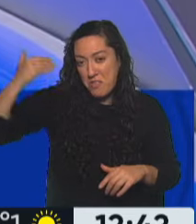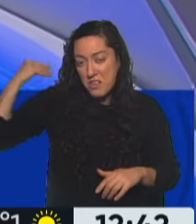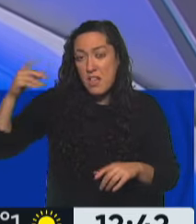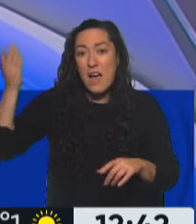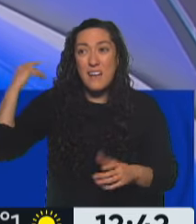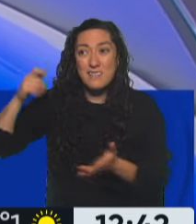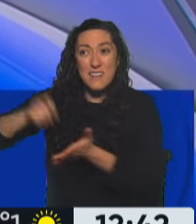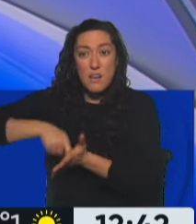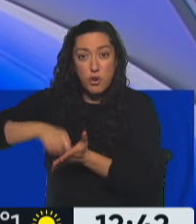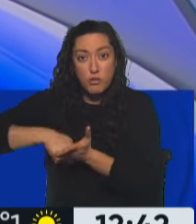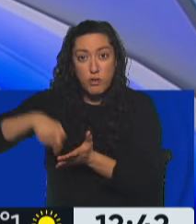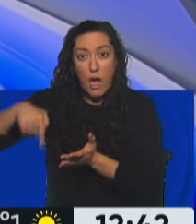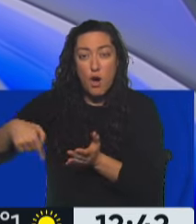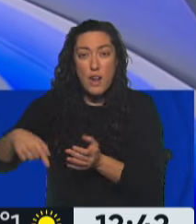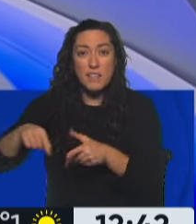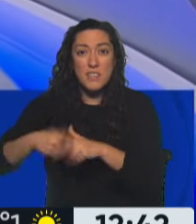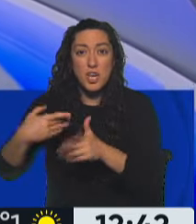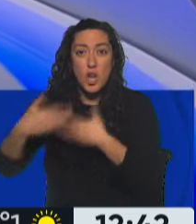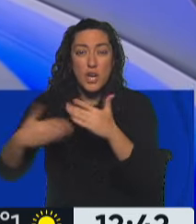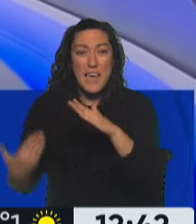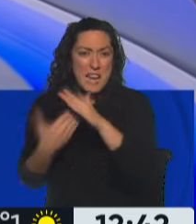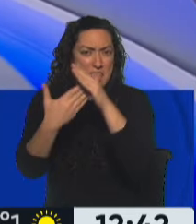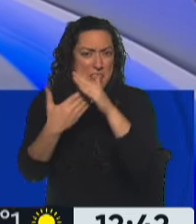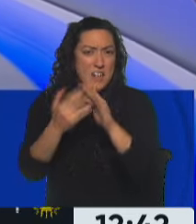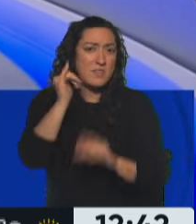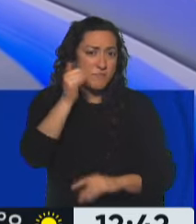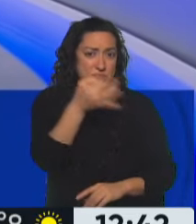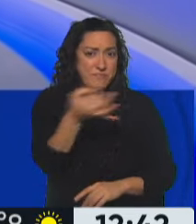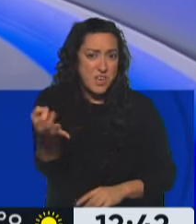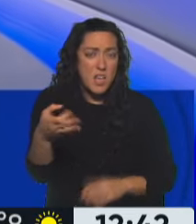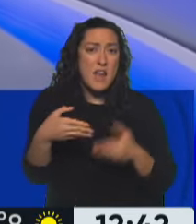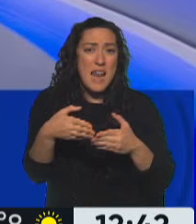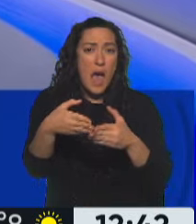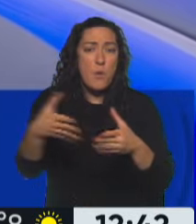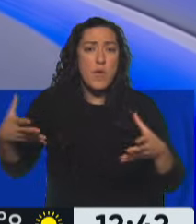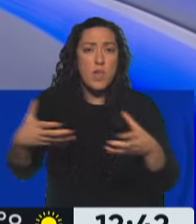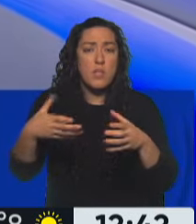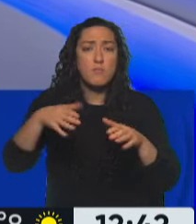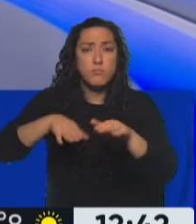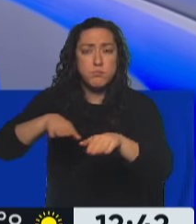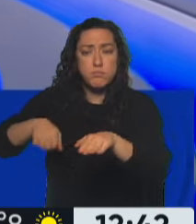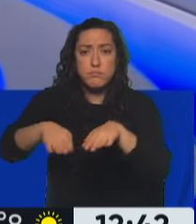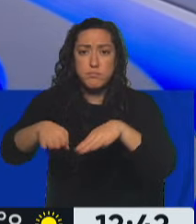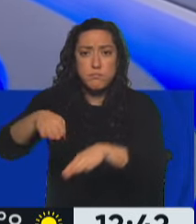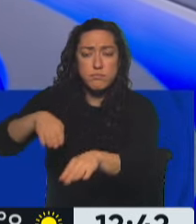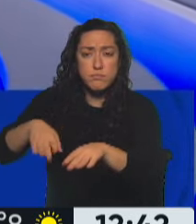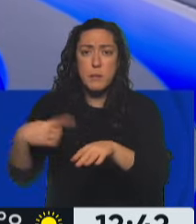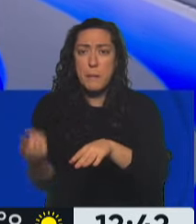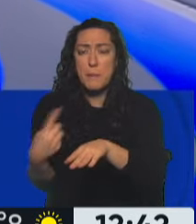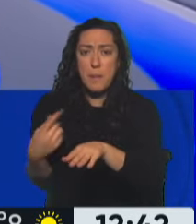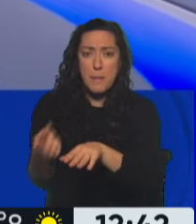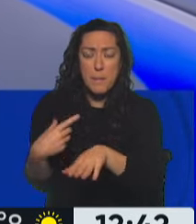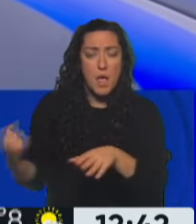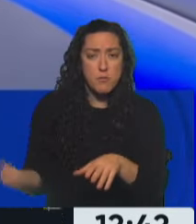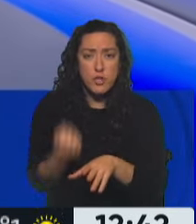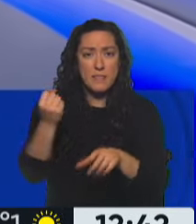y ahora es líder en tecnología. Exactamente. Tiene grupos navieros importantísimos, tiene una logística portuaria y de